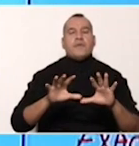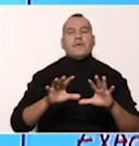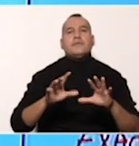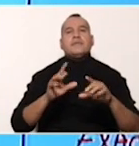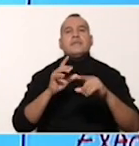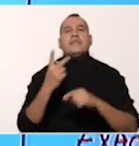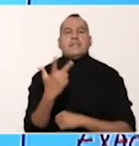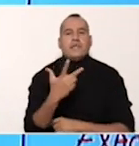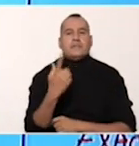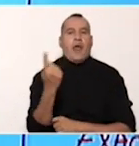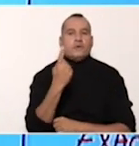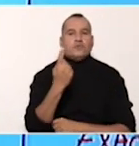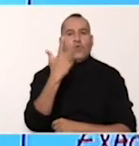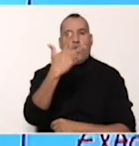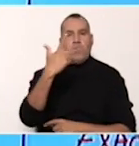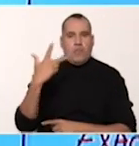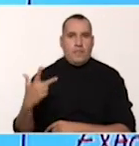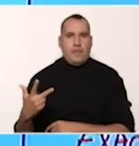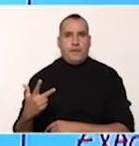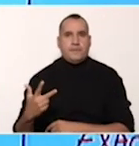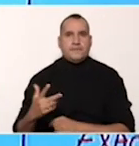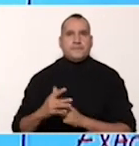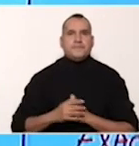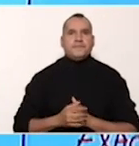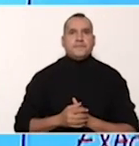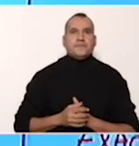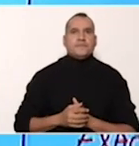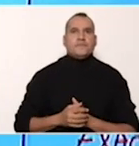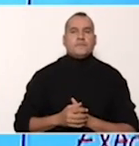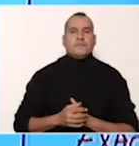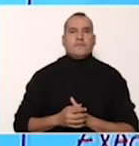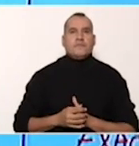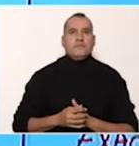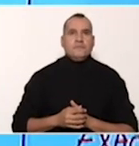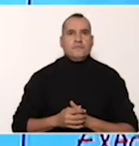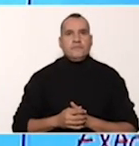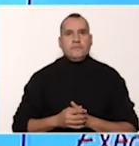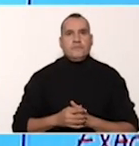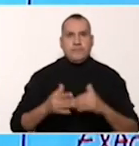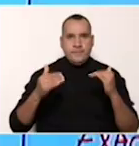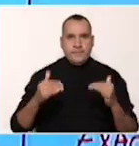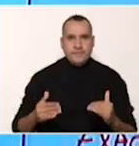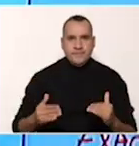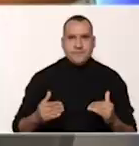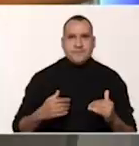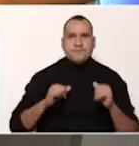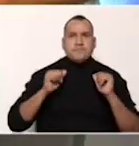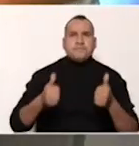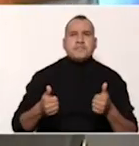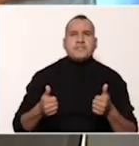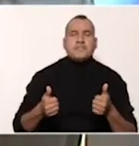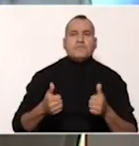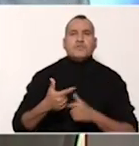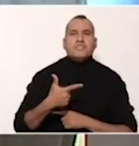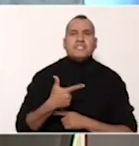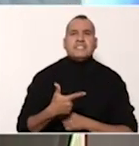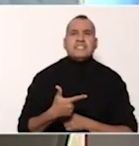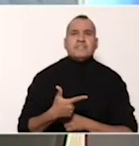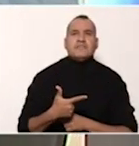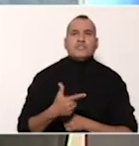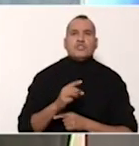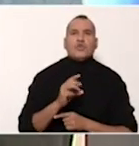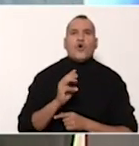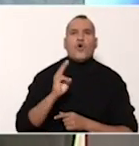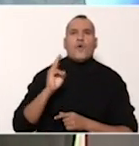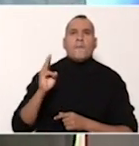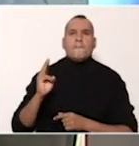3 que son ocupadas por las unidades. Después de dicho esto, vamos a entrar en división de polinomios, pero